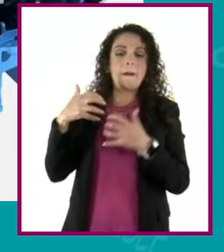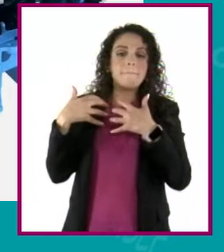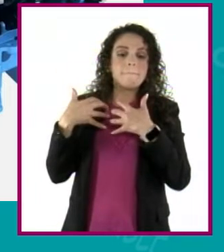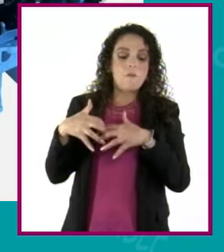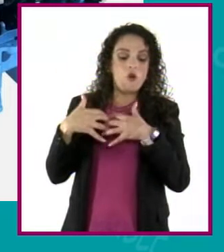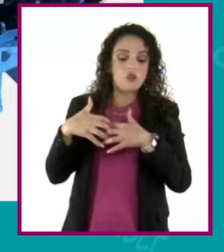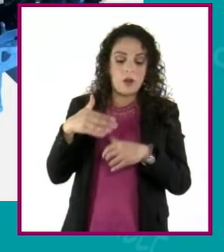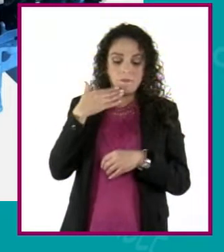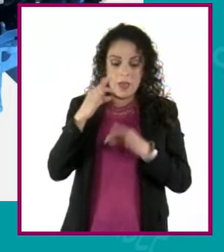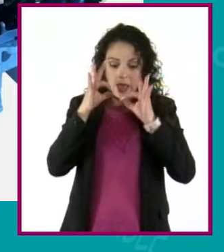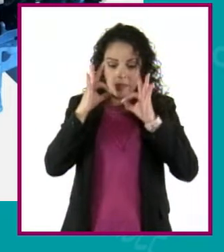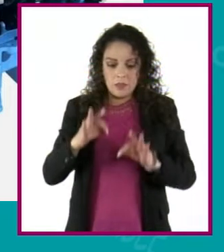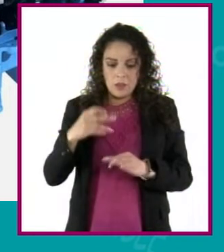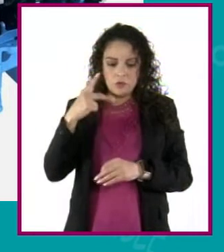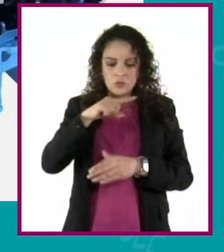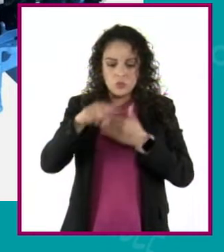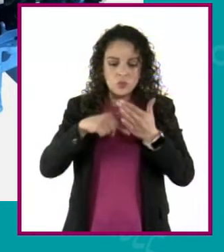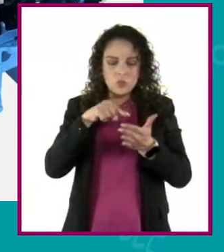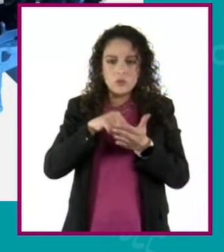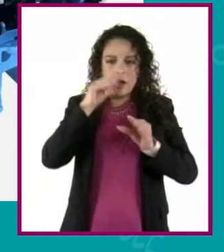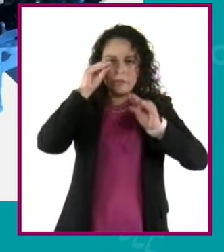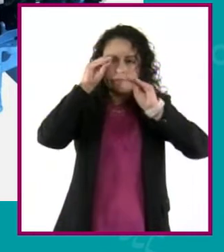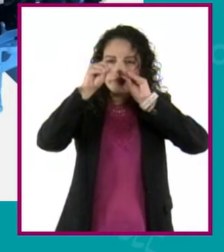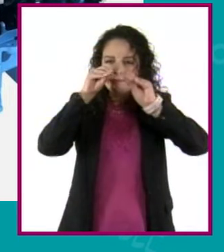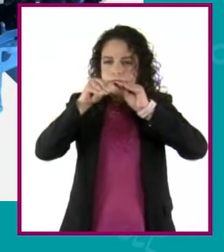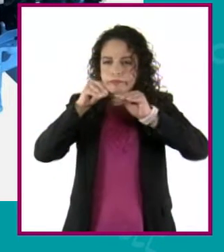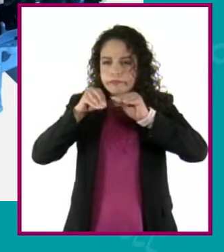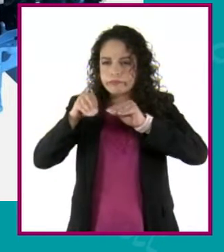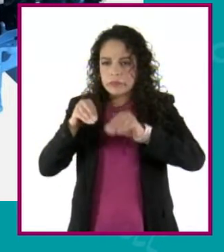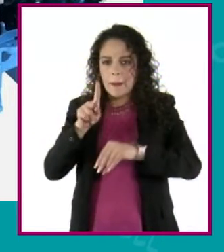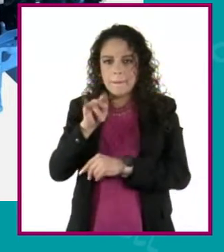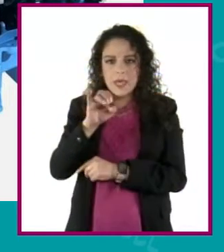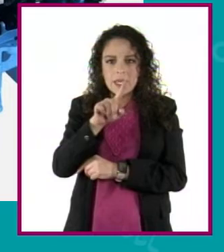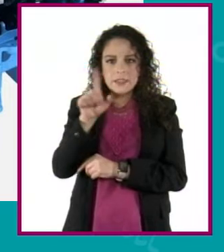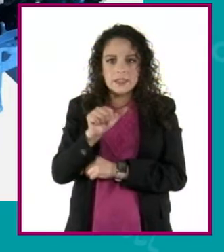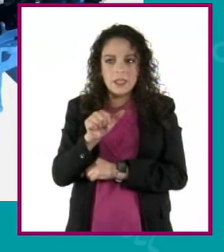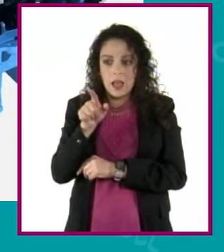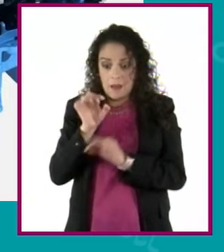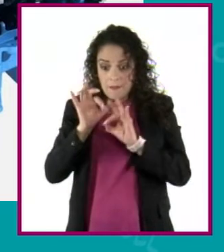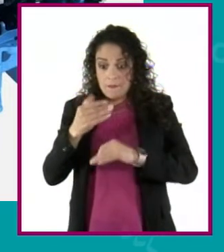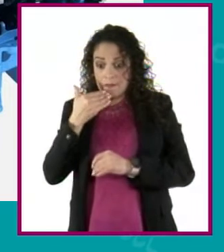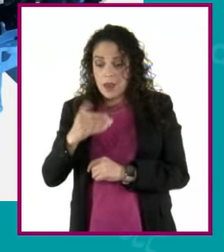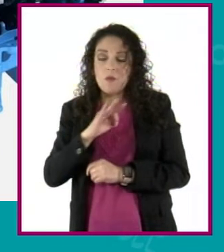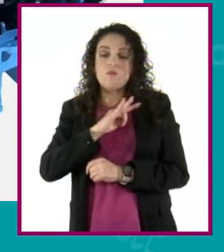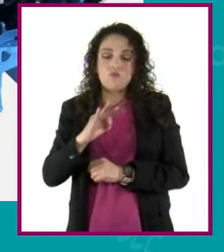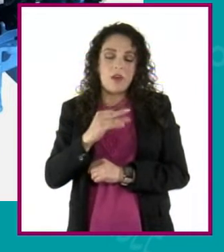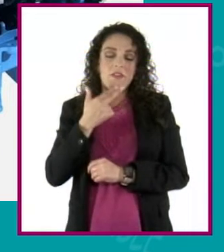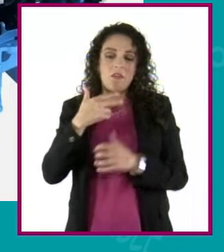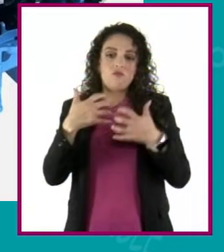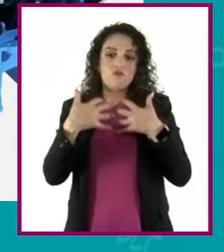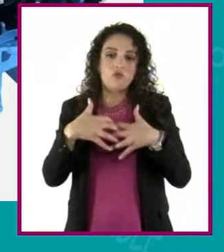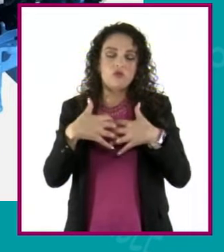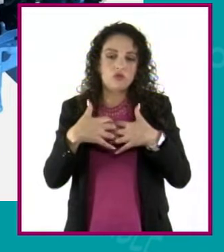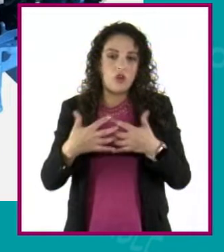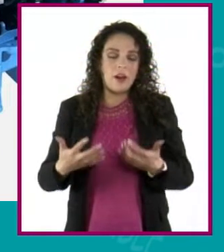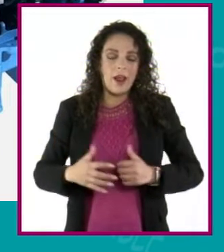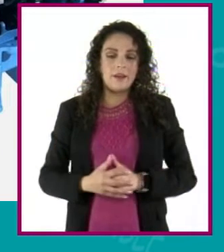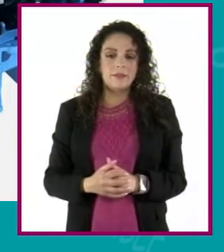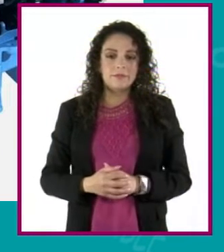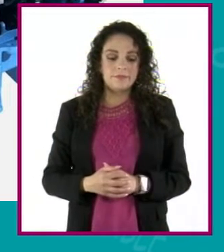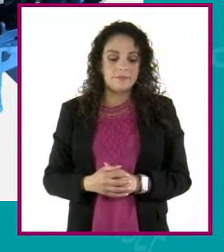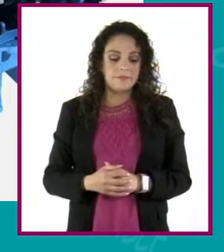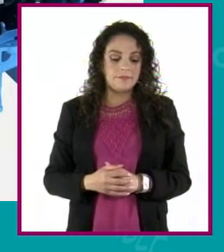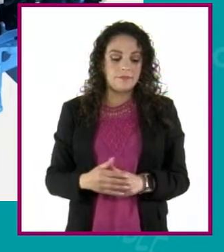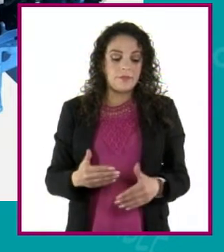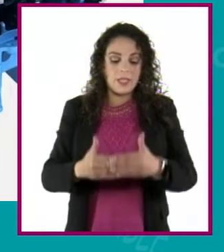las partes y su funcionamiento es correcto, pues él va a poder funcionar en un programa que así lo permite. Y en la parte de